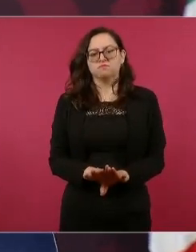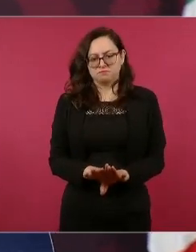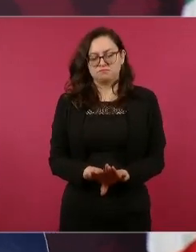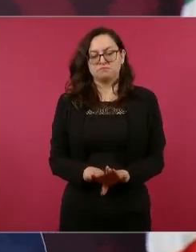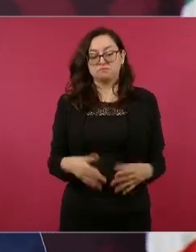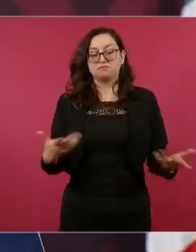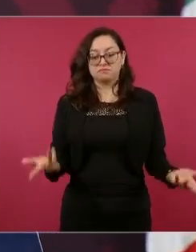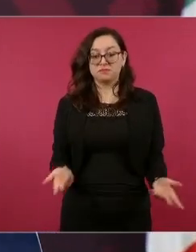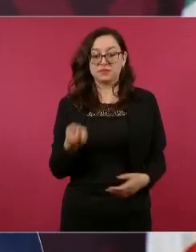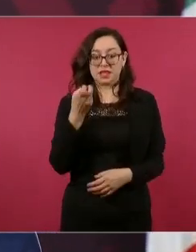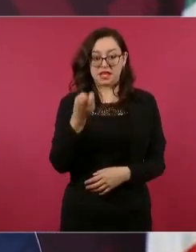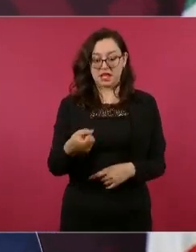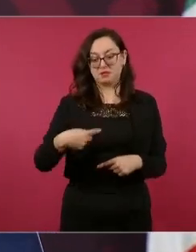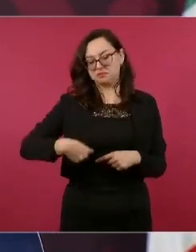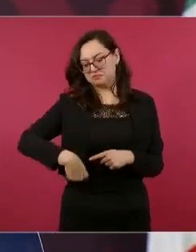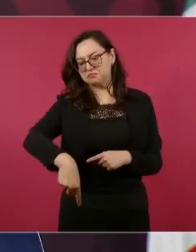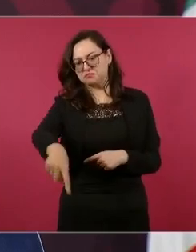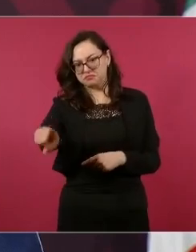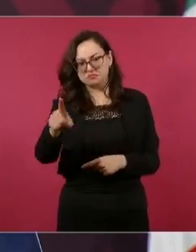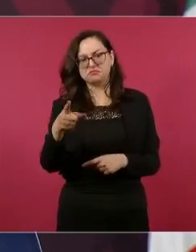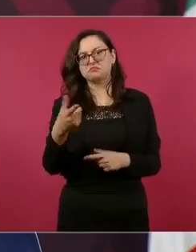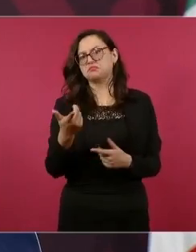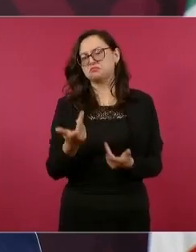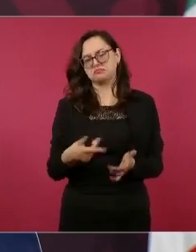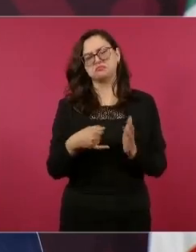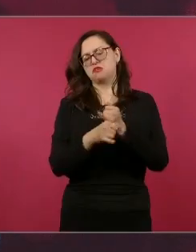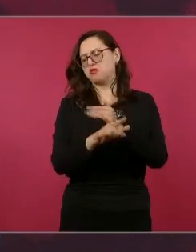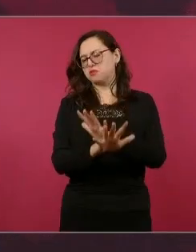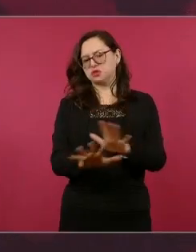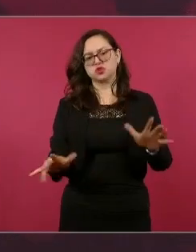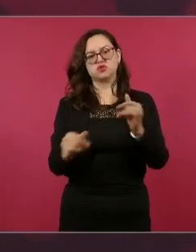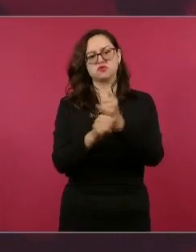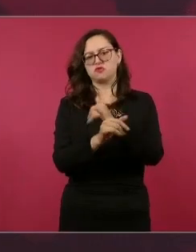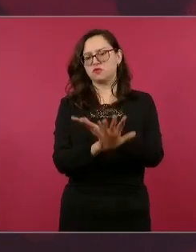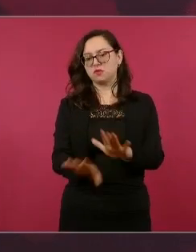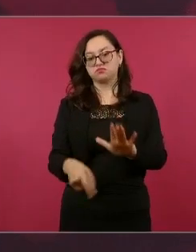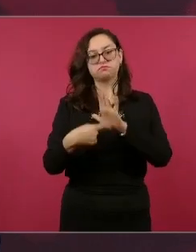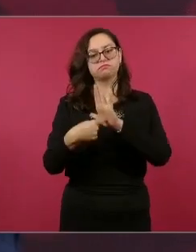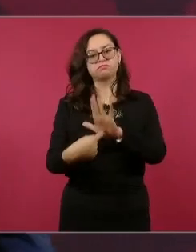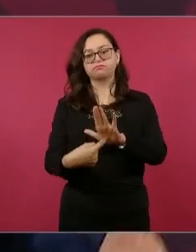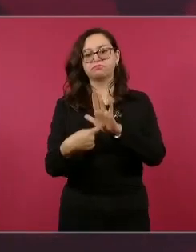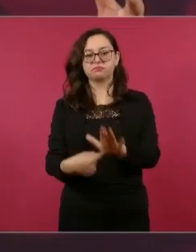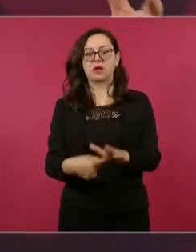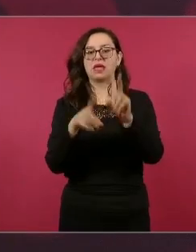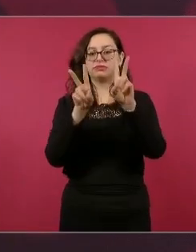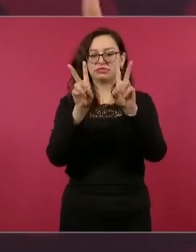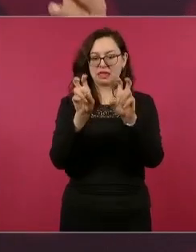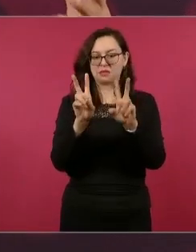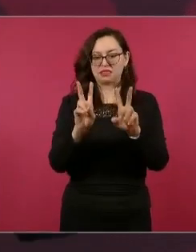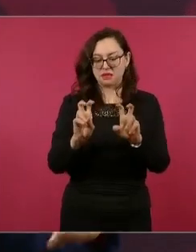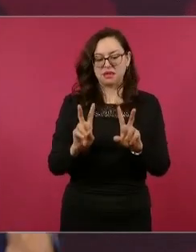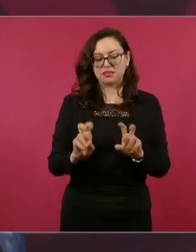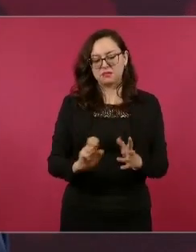ahora también informándoles sobre otros programas, porque ya lo podemos